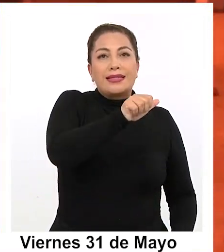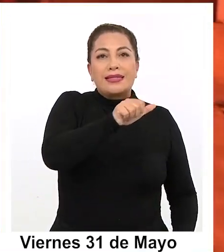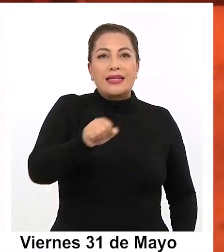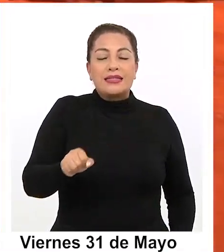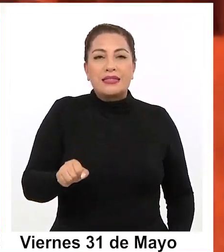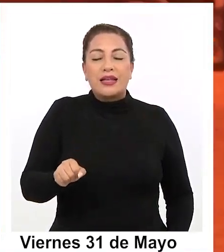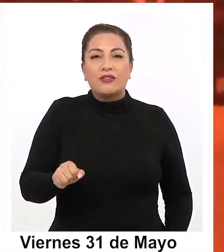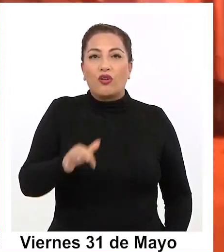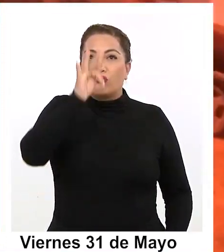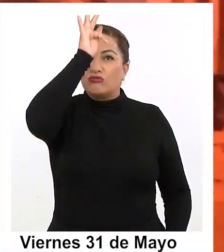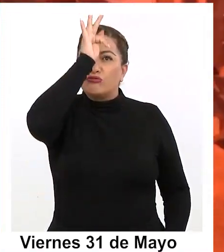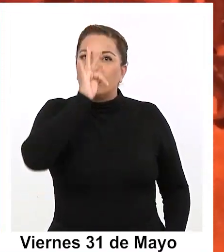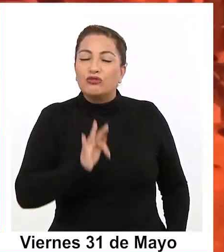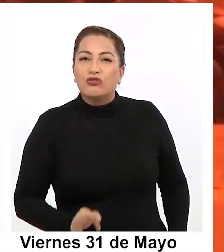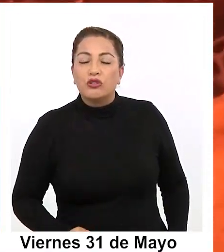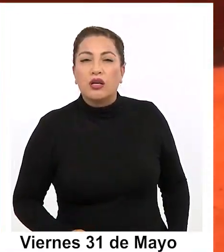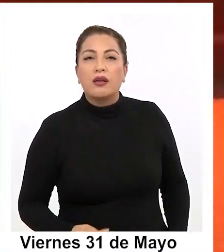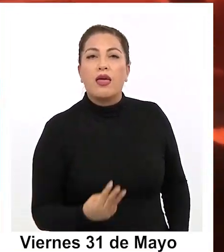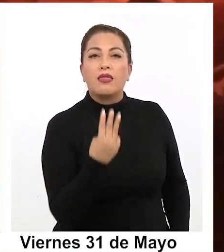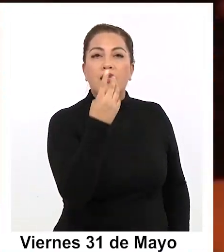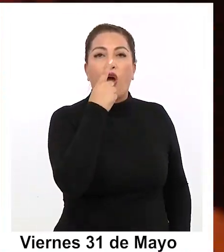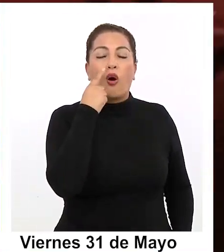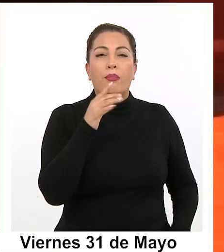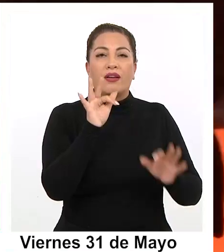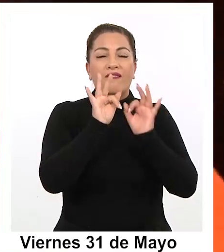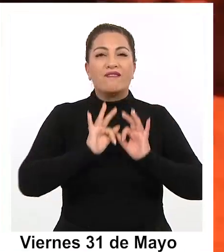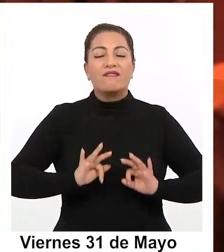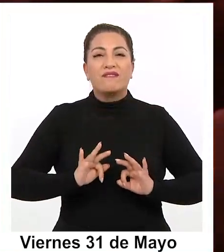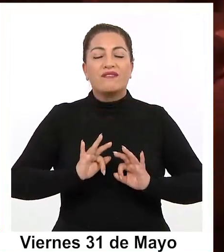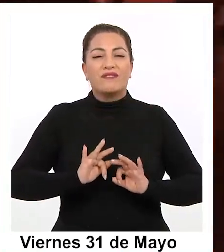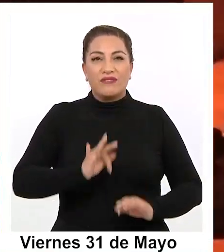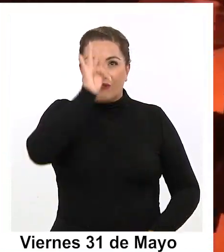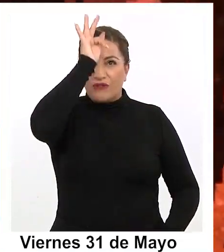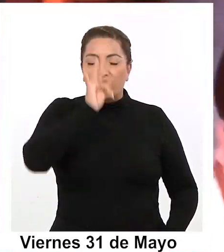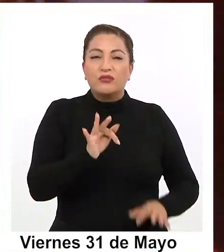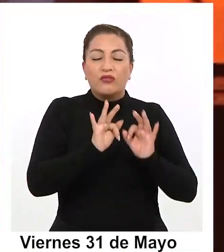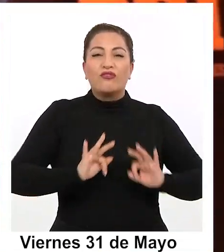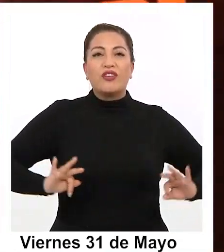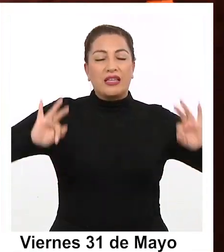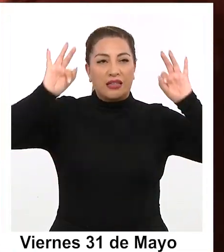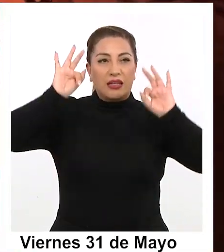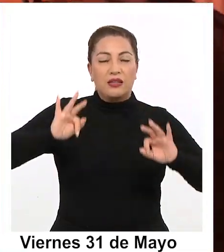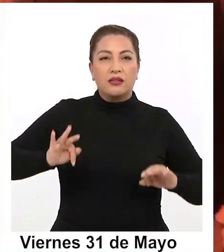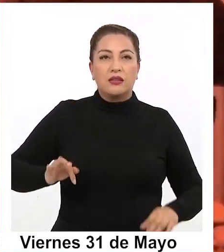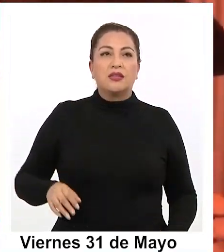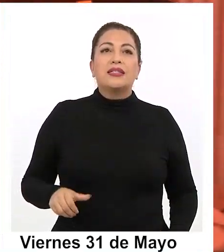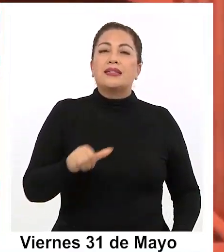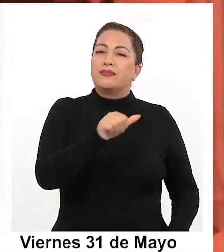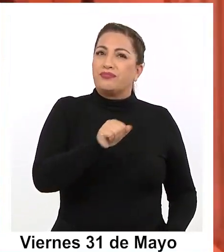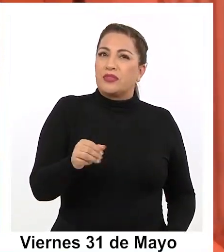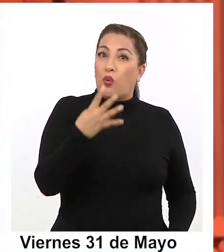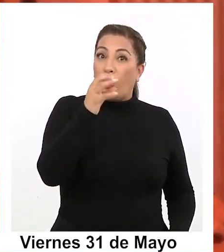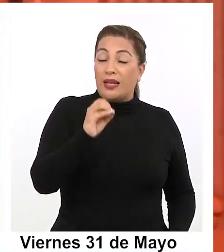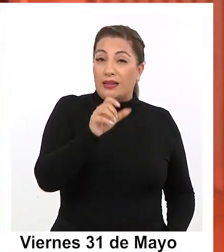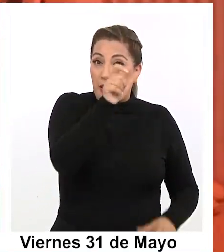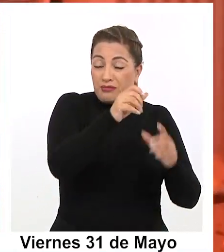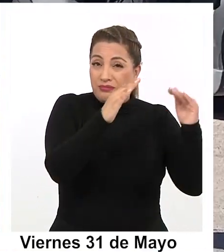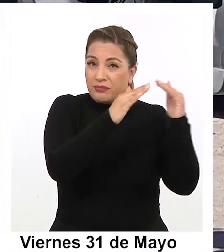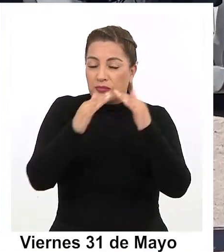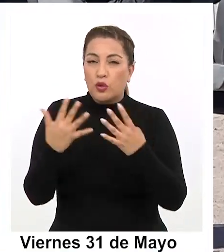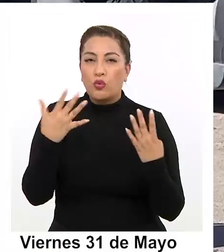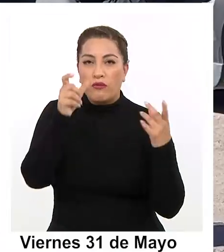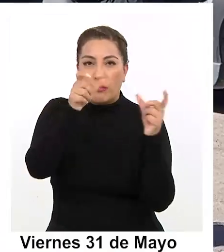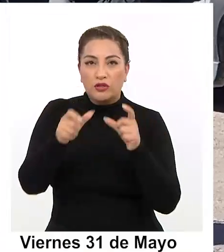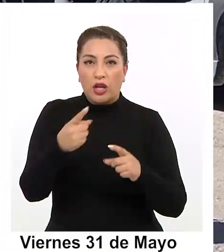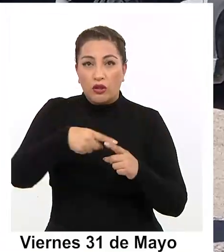efectivos policiales tres Fiscales 70 domicilios allanados y 44 personas detenidas nueve de